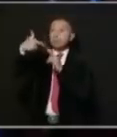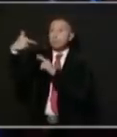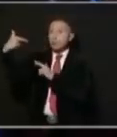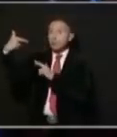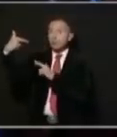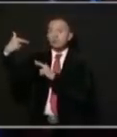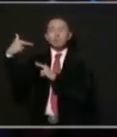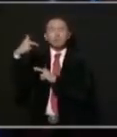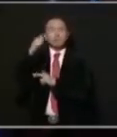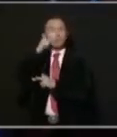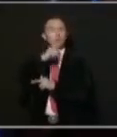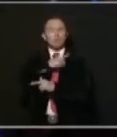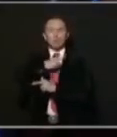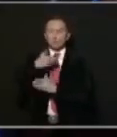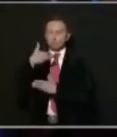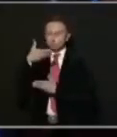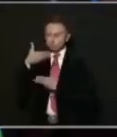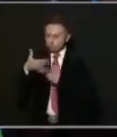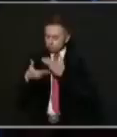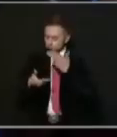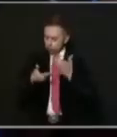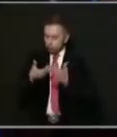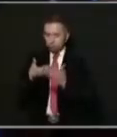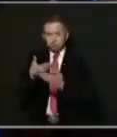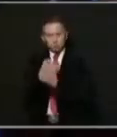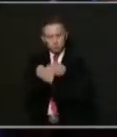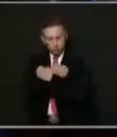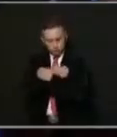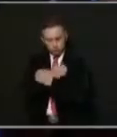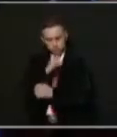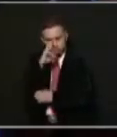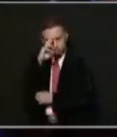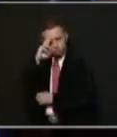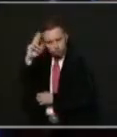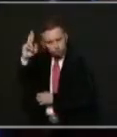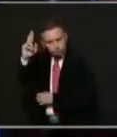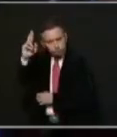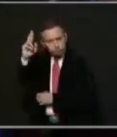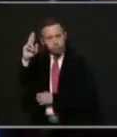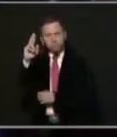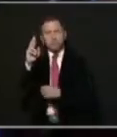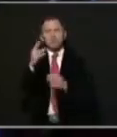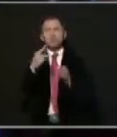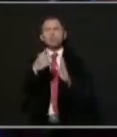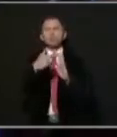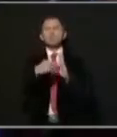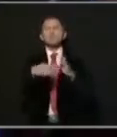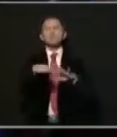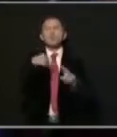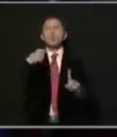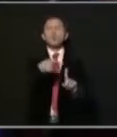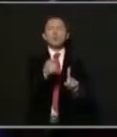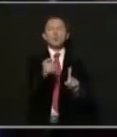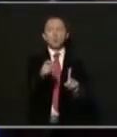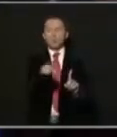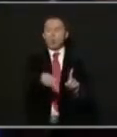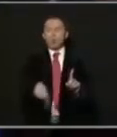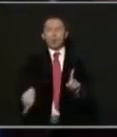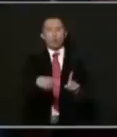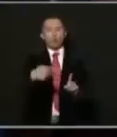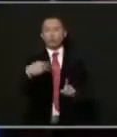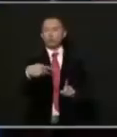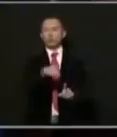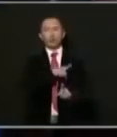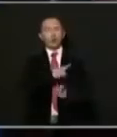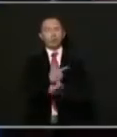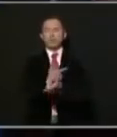cautela diplomática y en los principios de autodeterminación de los pueblos. No